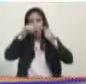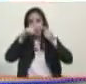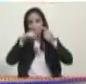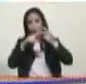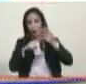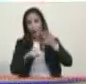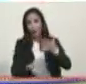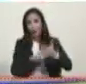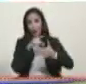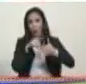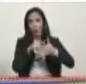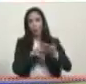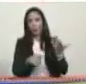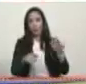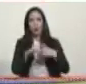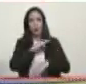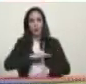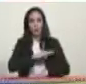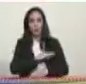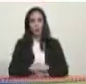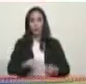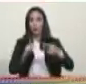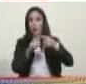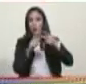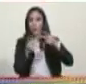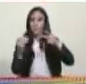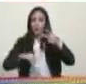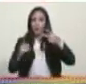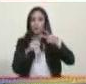Transporte Venezuela. Segundo vértice.